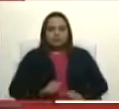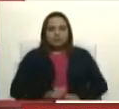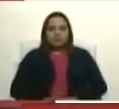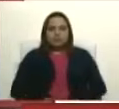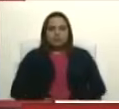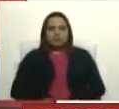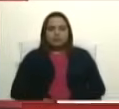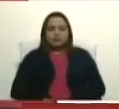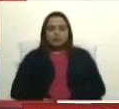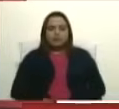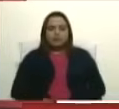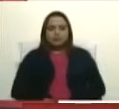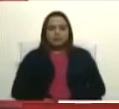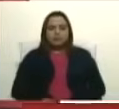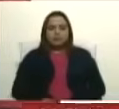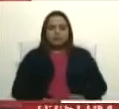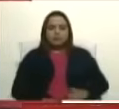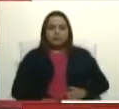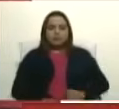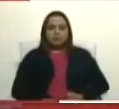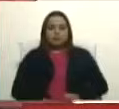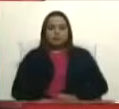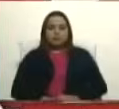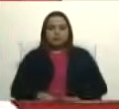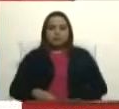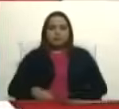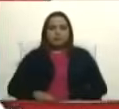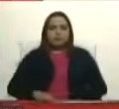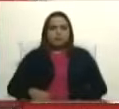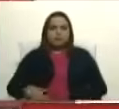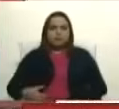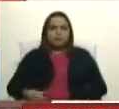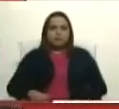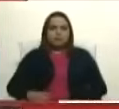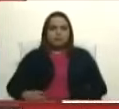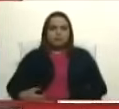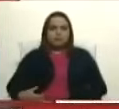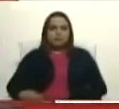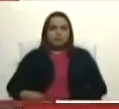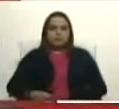¿Ah? Sí, claro, hasta que llegó. No, yo veía un video ayer